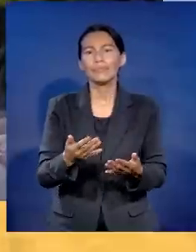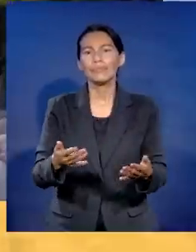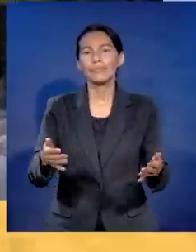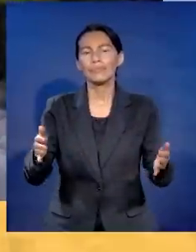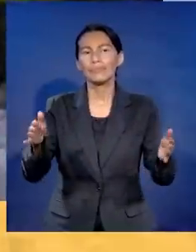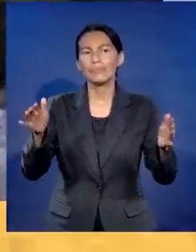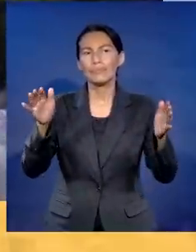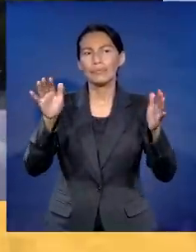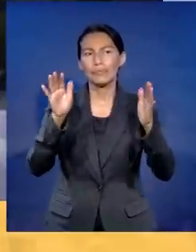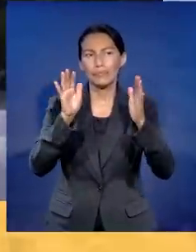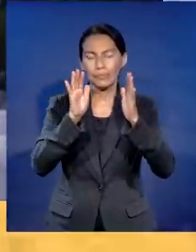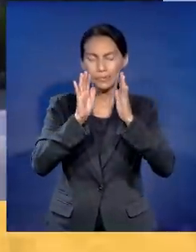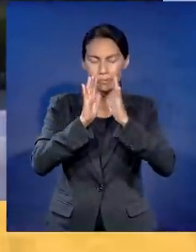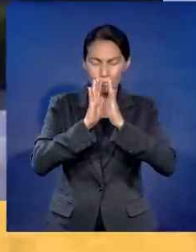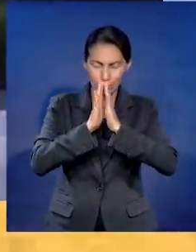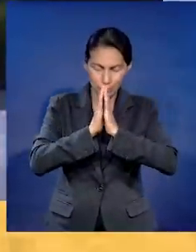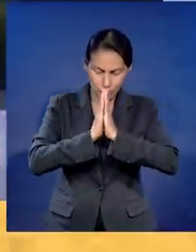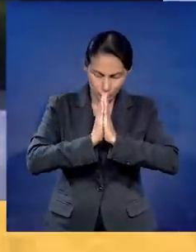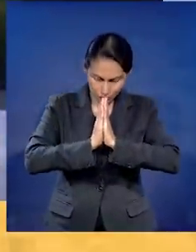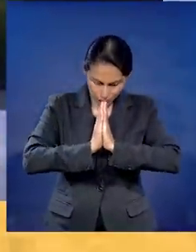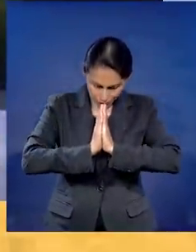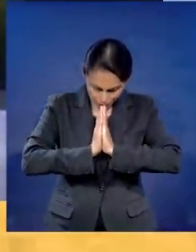Dios.